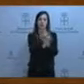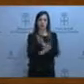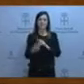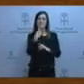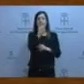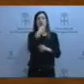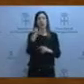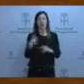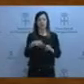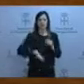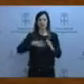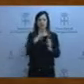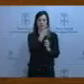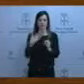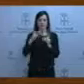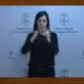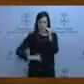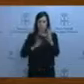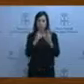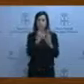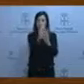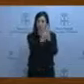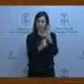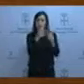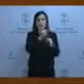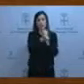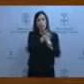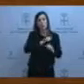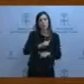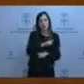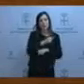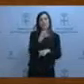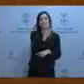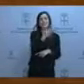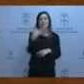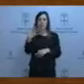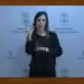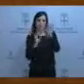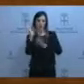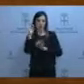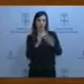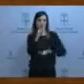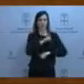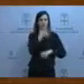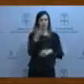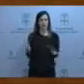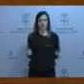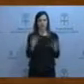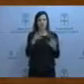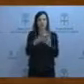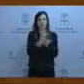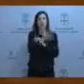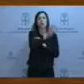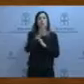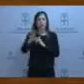de 35, pero cuando dan el dato de desempleo juvenil dicen 45% de desempleo juvenil. Y ahí nos quedamos. ¿De qué estamos hablando? Sí, efectivamente,